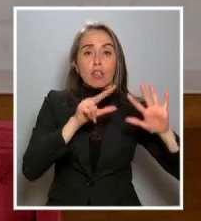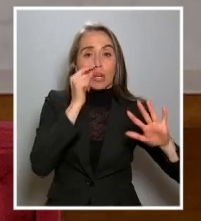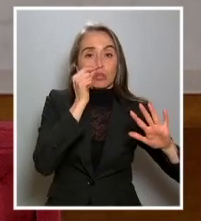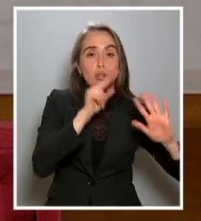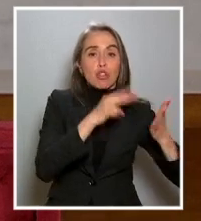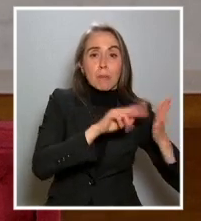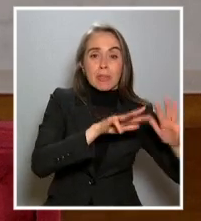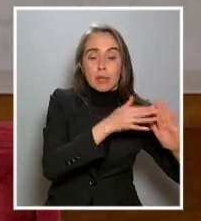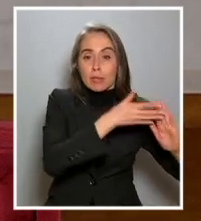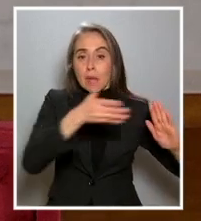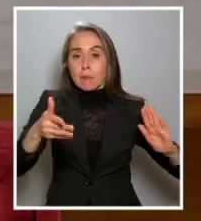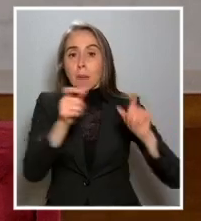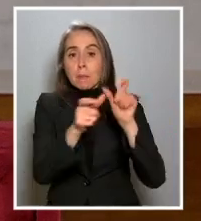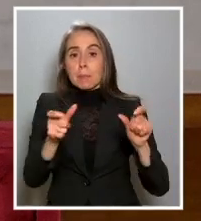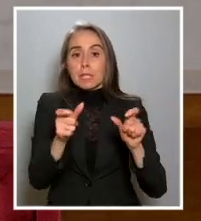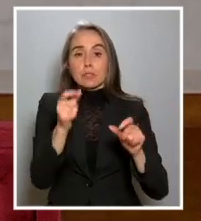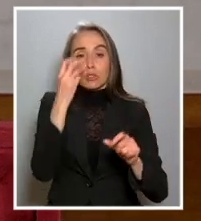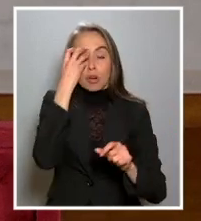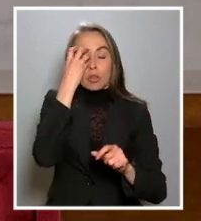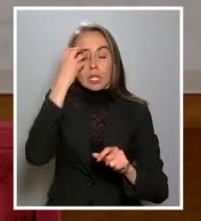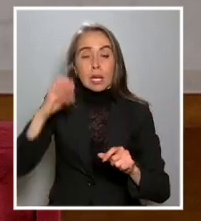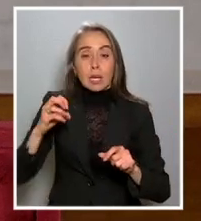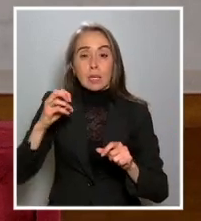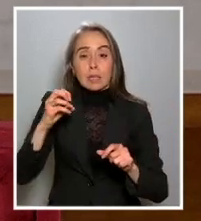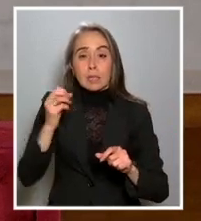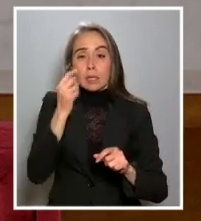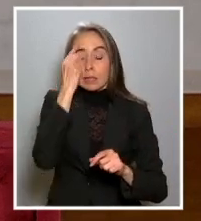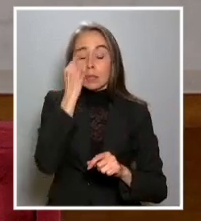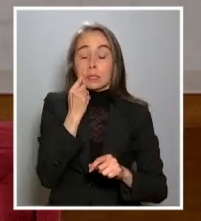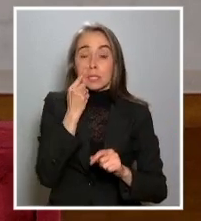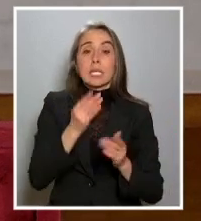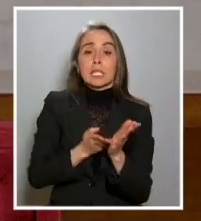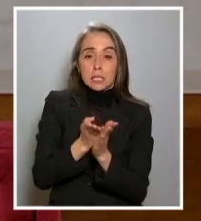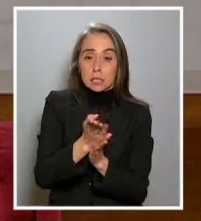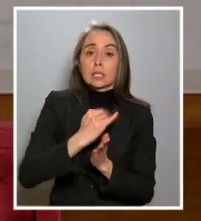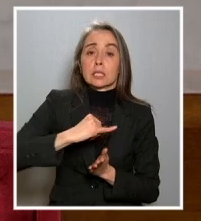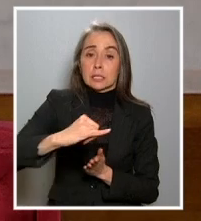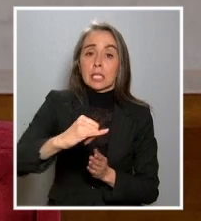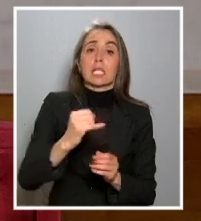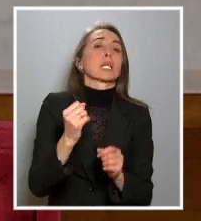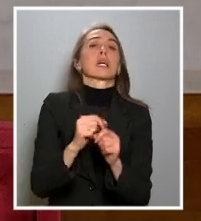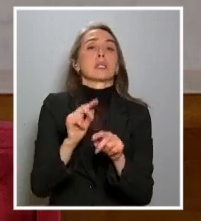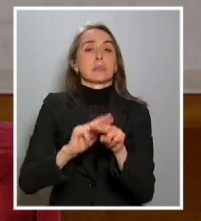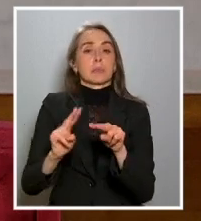por ejemplo aquellos casos de pérdida de globo ocular, no se ha detenido. Esto